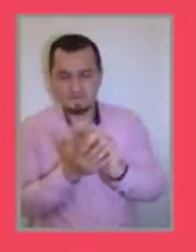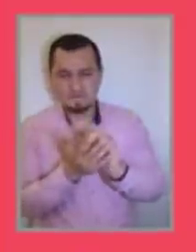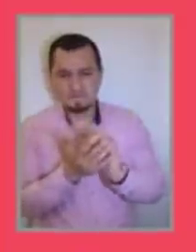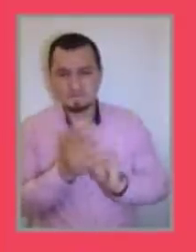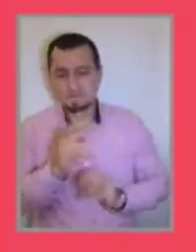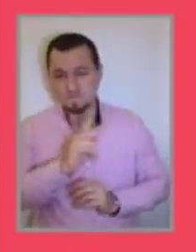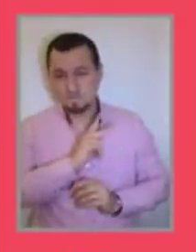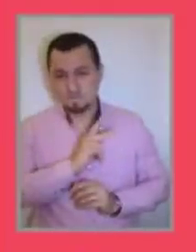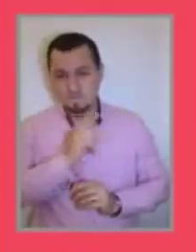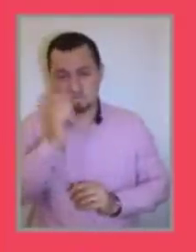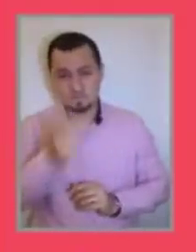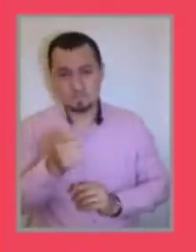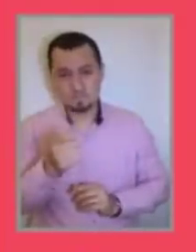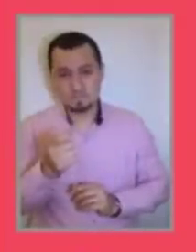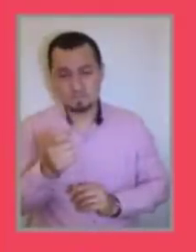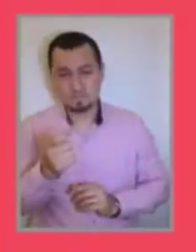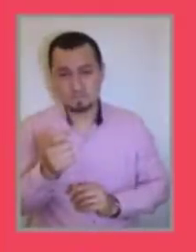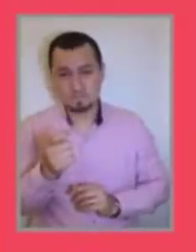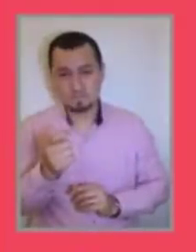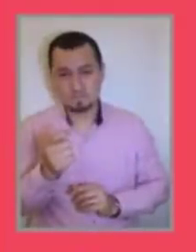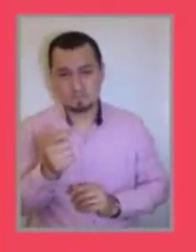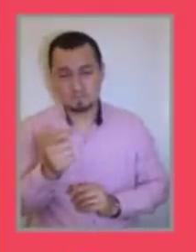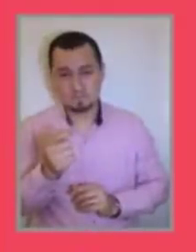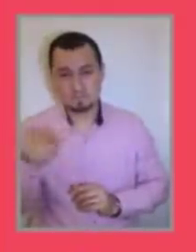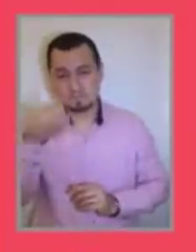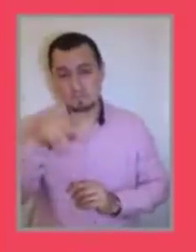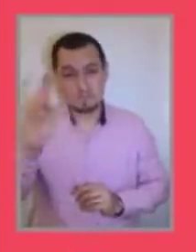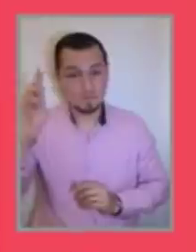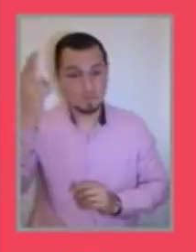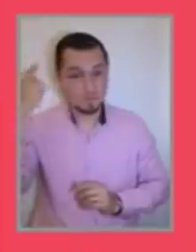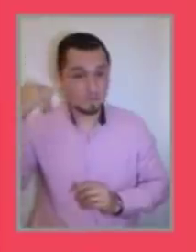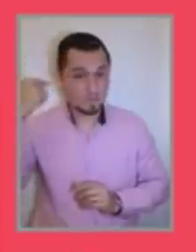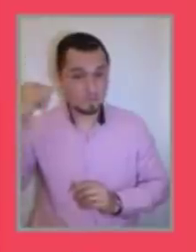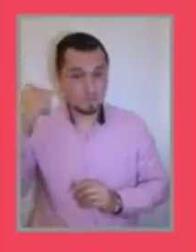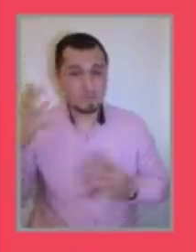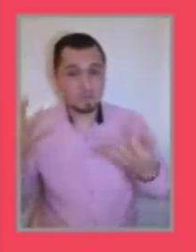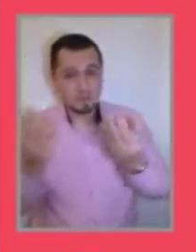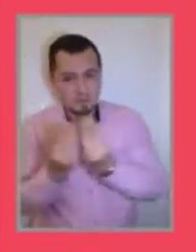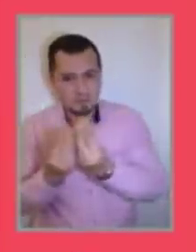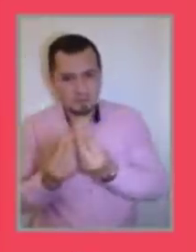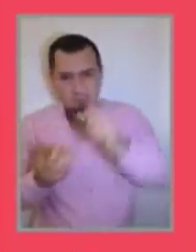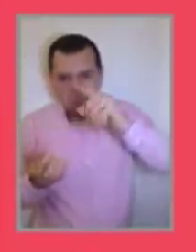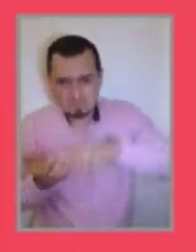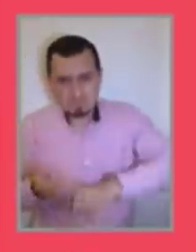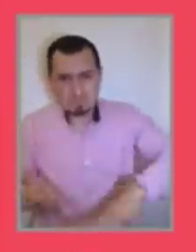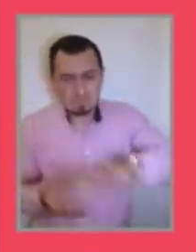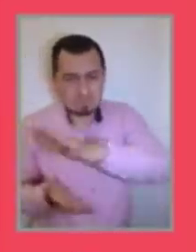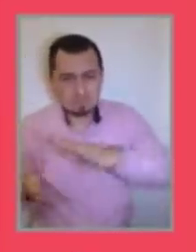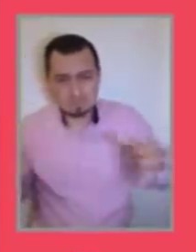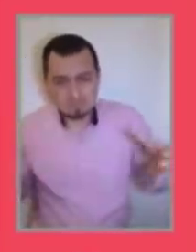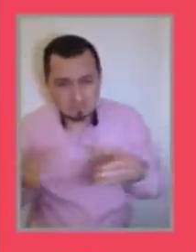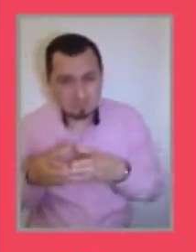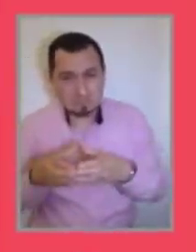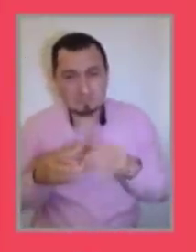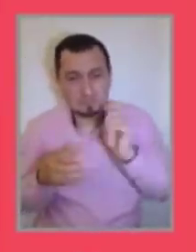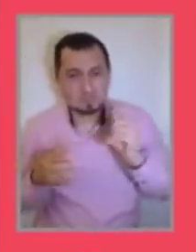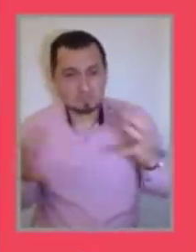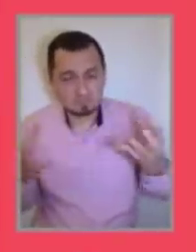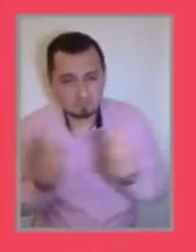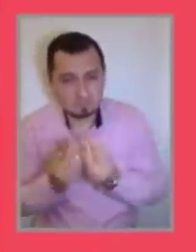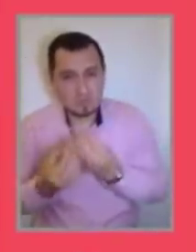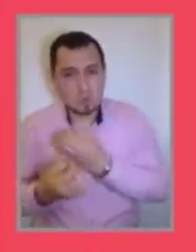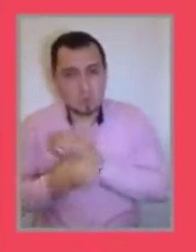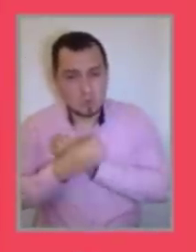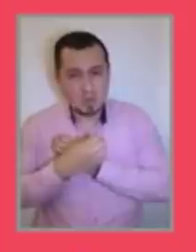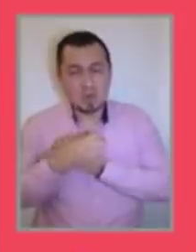lo que decíamos. La universidad, ahí dieron fechas. Ahí la Universidad de Guadalajara es parte de esta mesa que votó ayer tanto en la mesa de salud como en la mesa de educación.